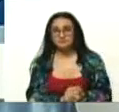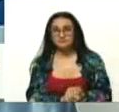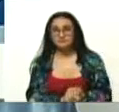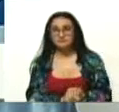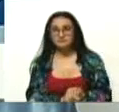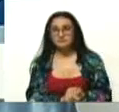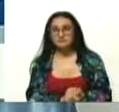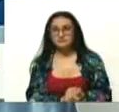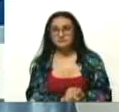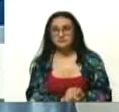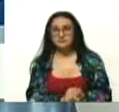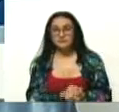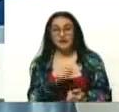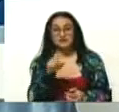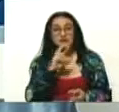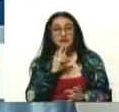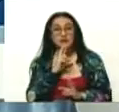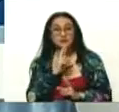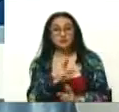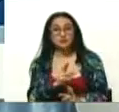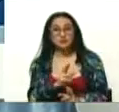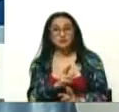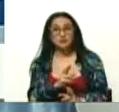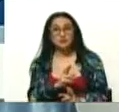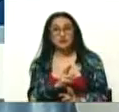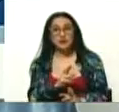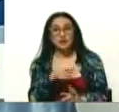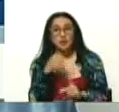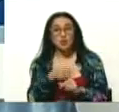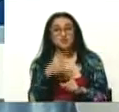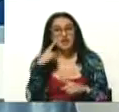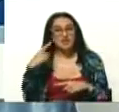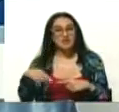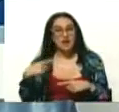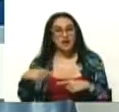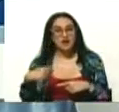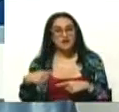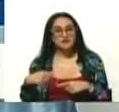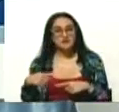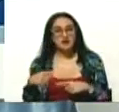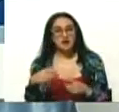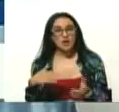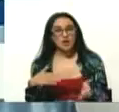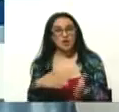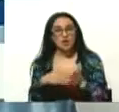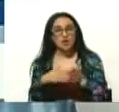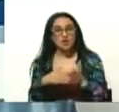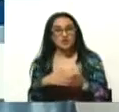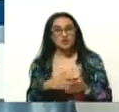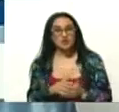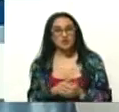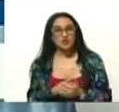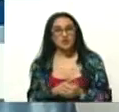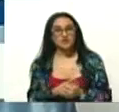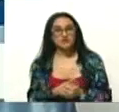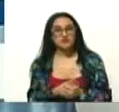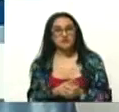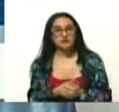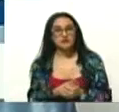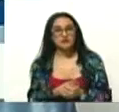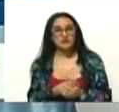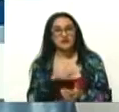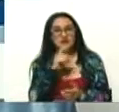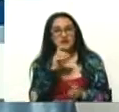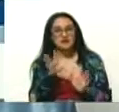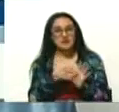Esto es el resultado de una lucha diaria sistemática en contra de quienes, al margen de la